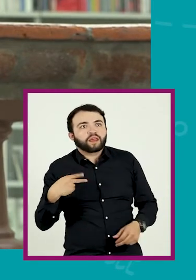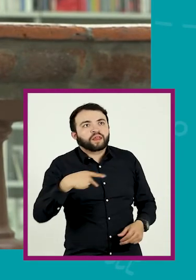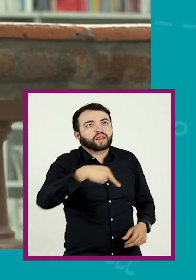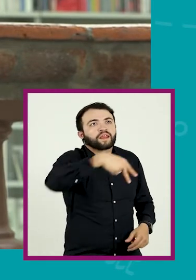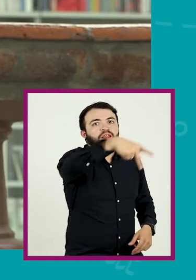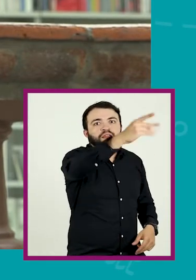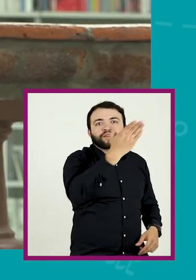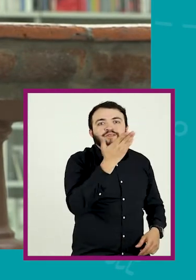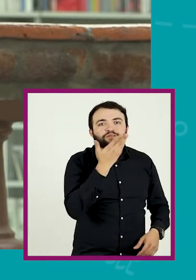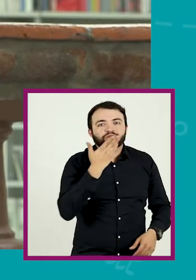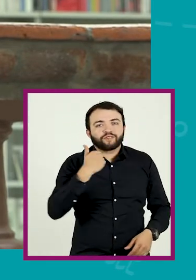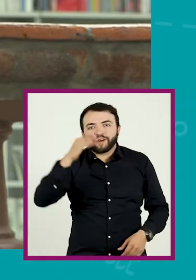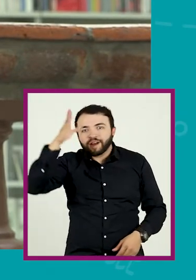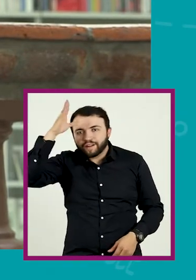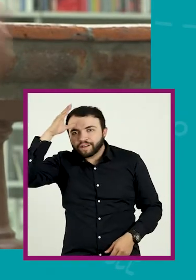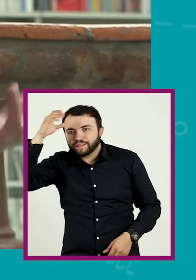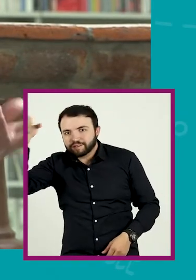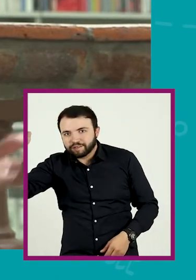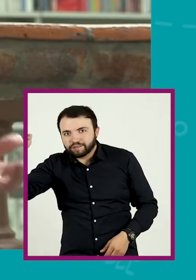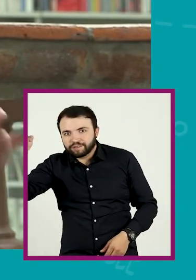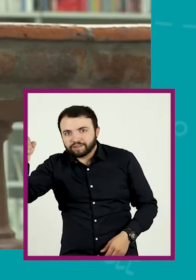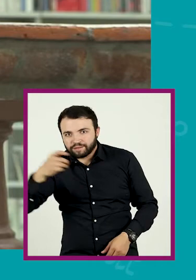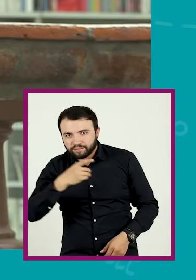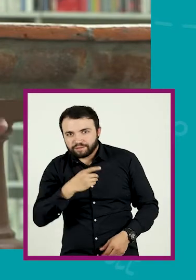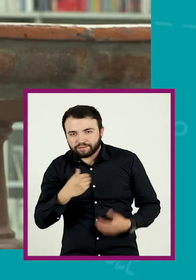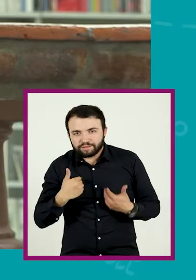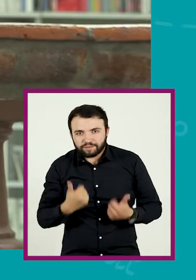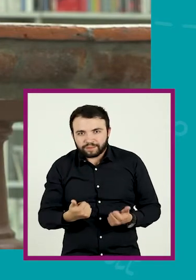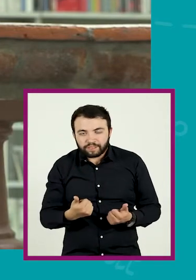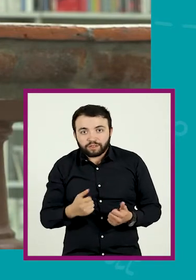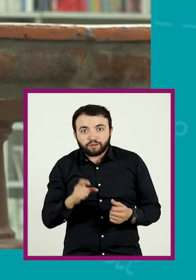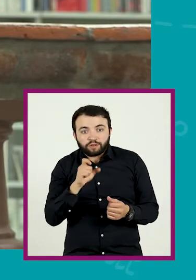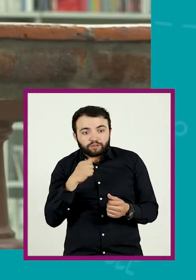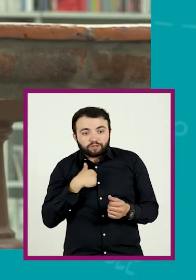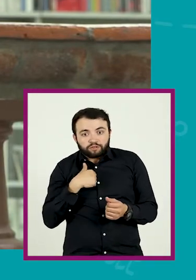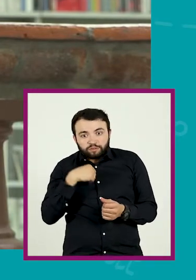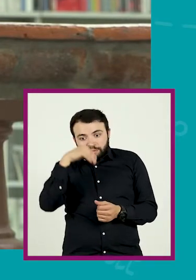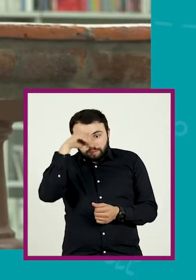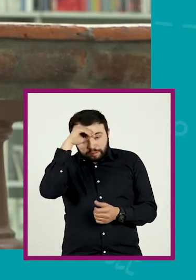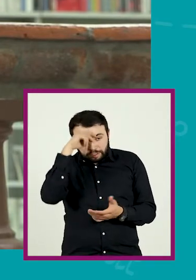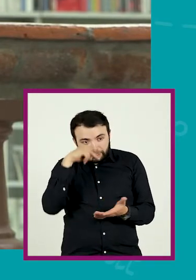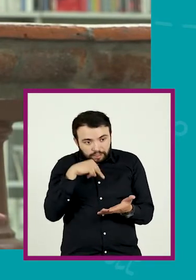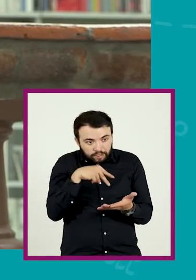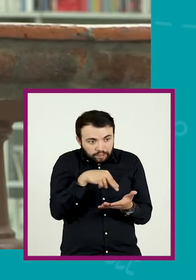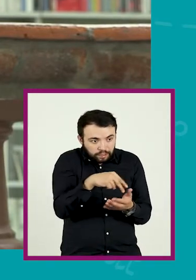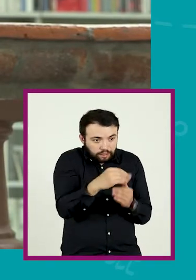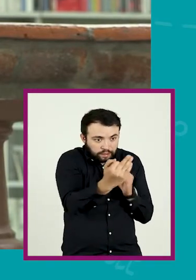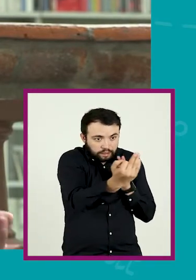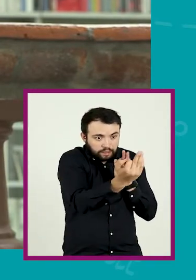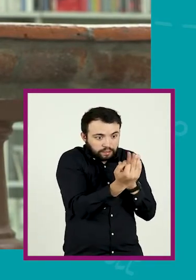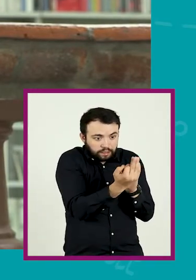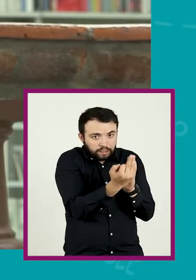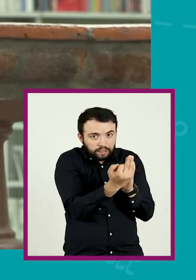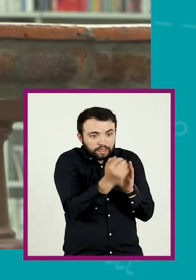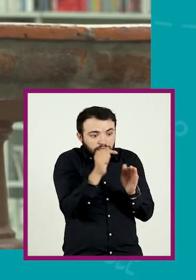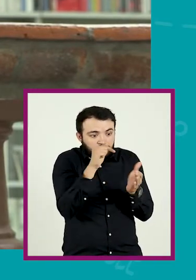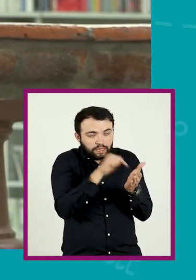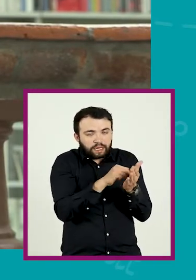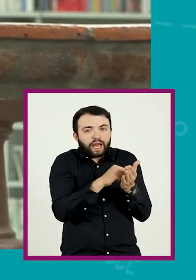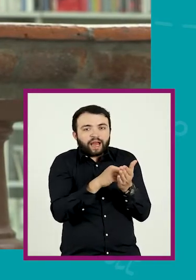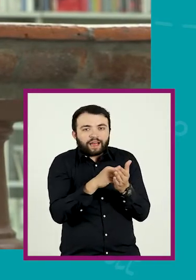naturaleza, ¿no? Entonces es necesario establecer la normatividad antes de establecer las prácticas o la acción misma.